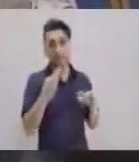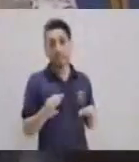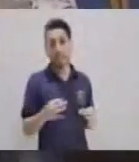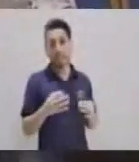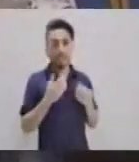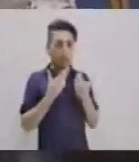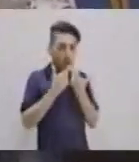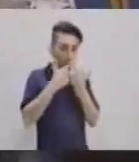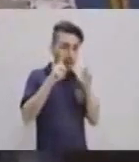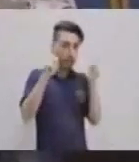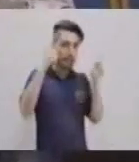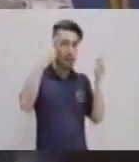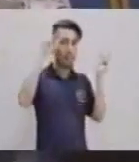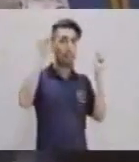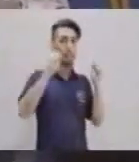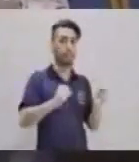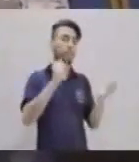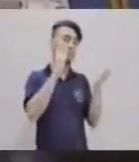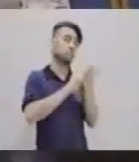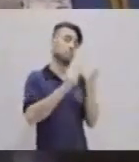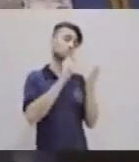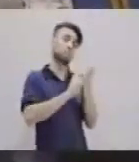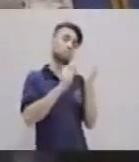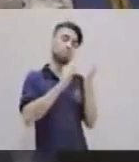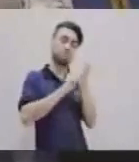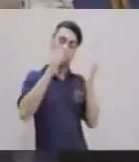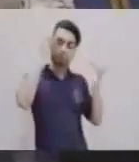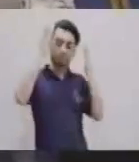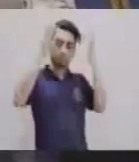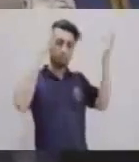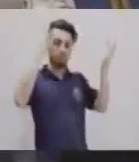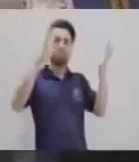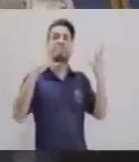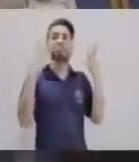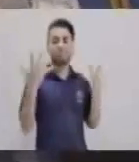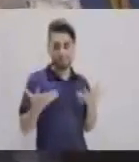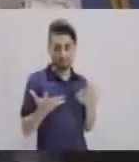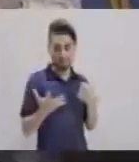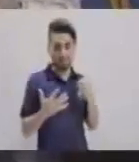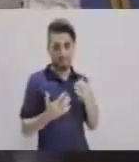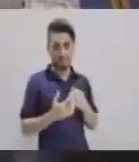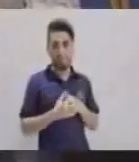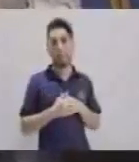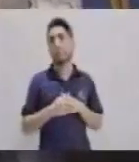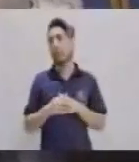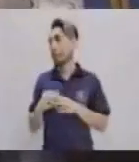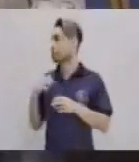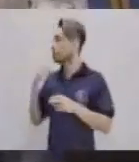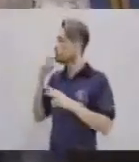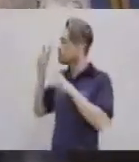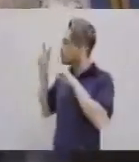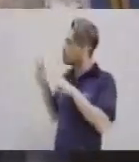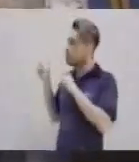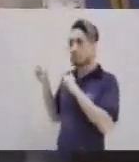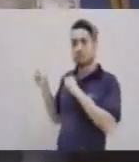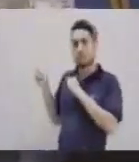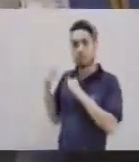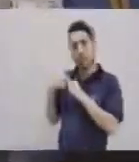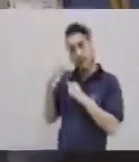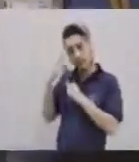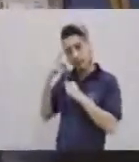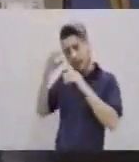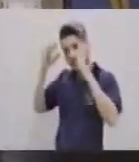realidad, y les dio libertad para poder imaginar y crear todo lo que ellos quisieran. Sí, porque cuando uno pues lee eso, hasta se